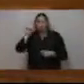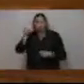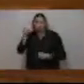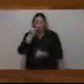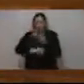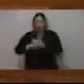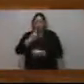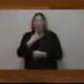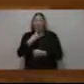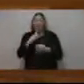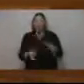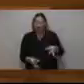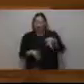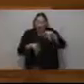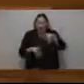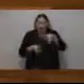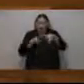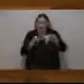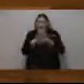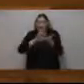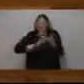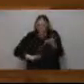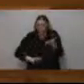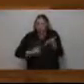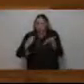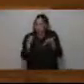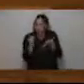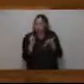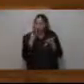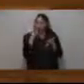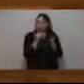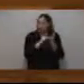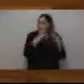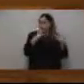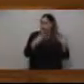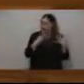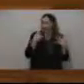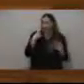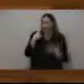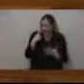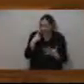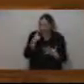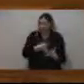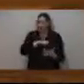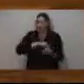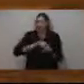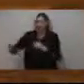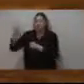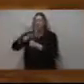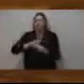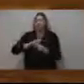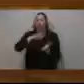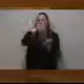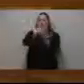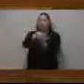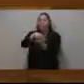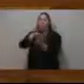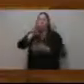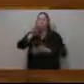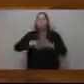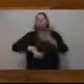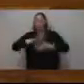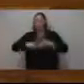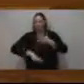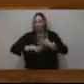Financiera, el informe de Nagas 2007 y en concreto, fíjese, el país tiene plantas de regasificación en Barcelona que está utilizada al